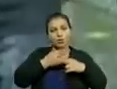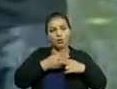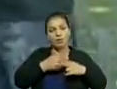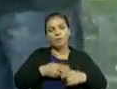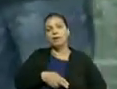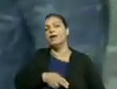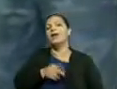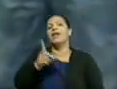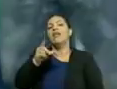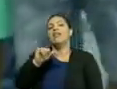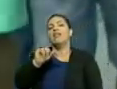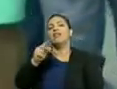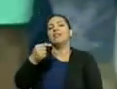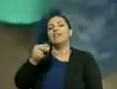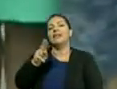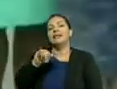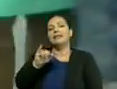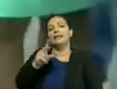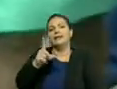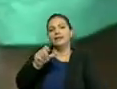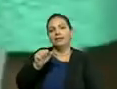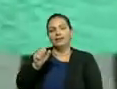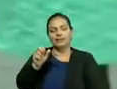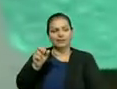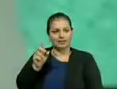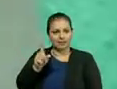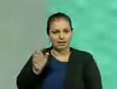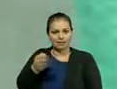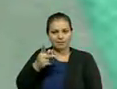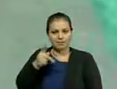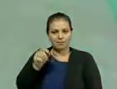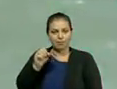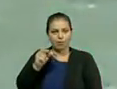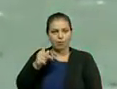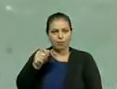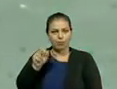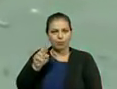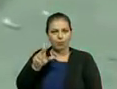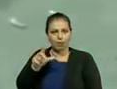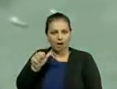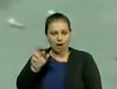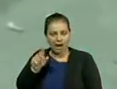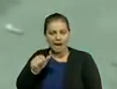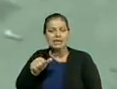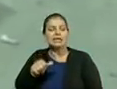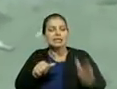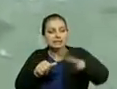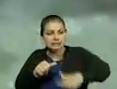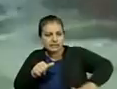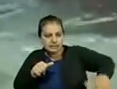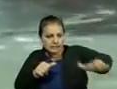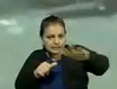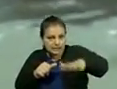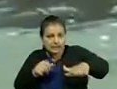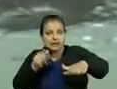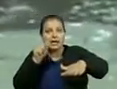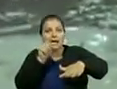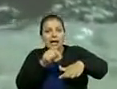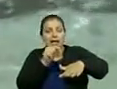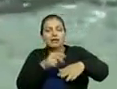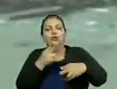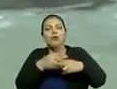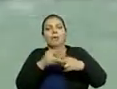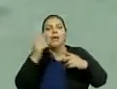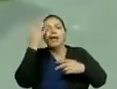colapsado. En la cooperativa, en la avenida Ernesto Albán, toda la IE. Ya... Esta es la avenida Ernesto Albán,